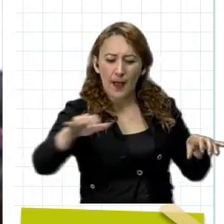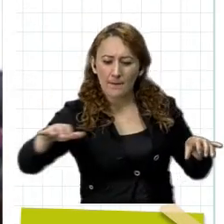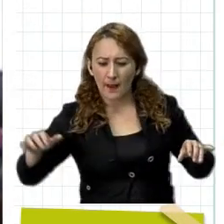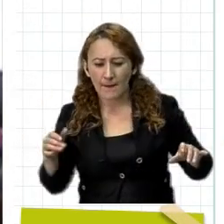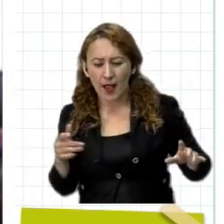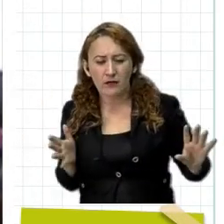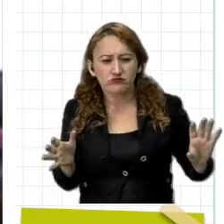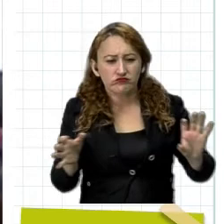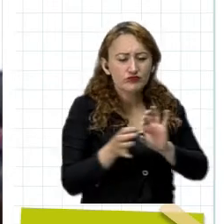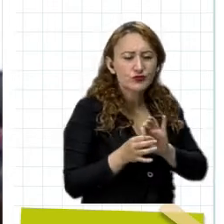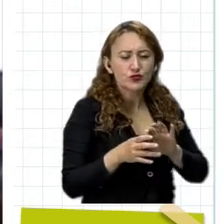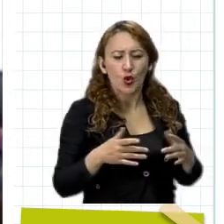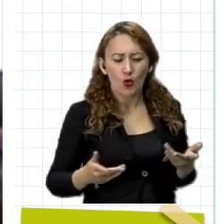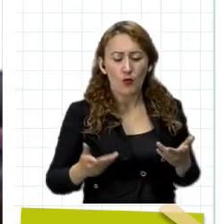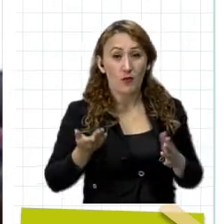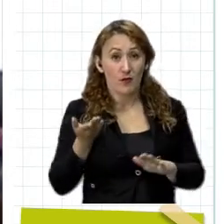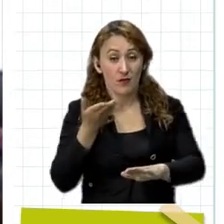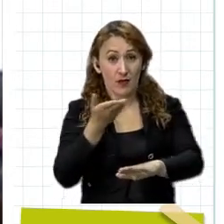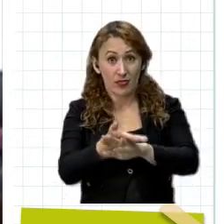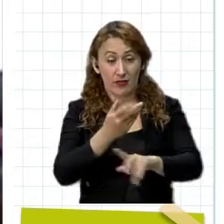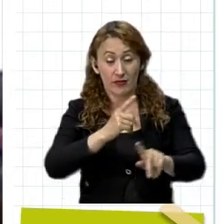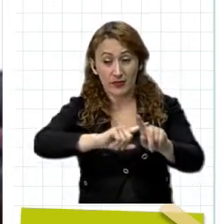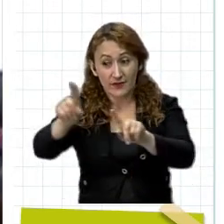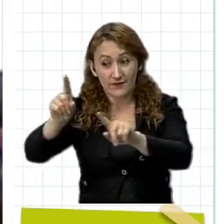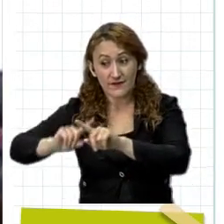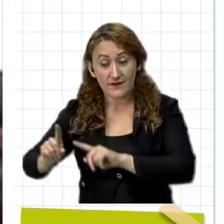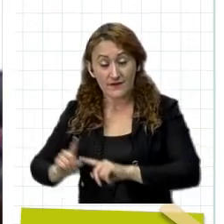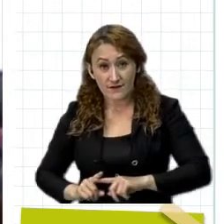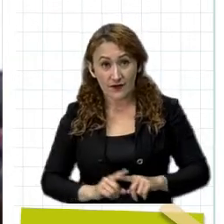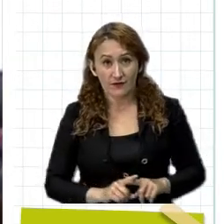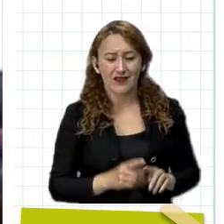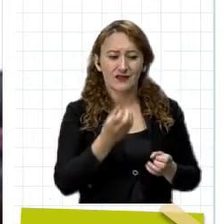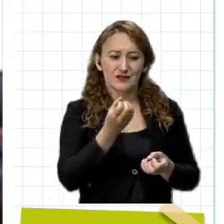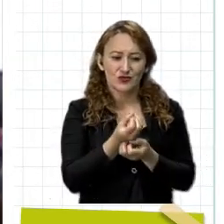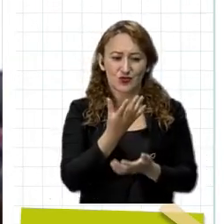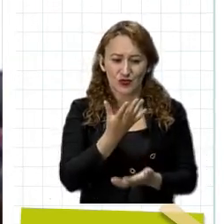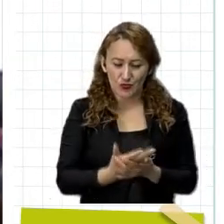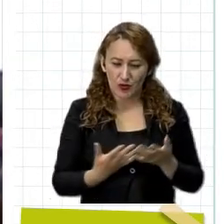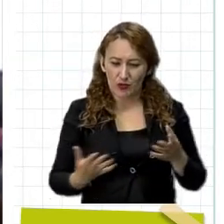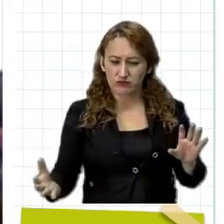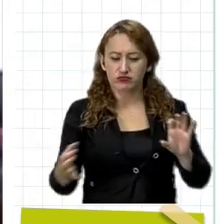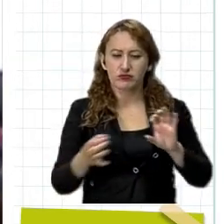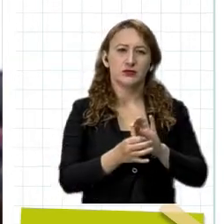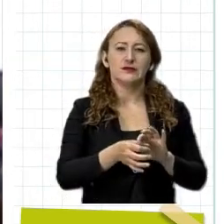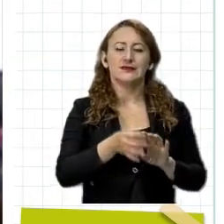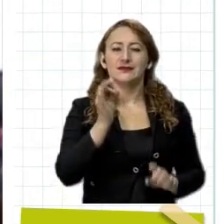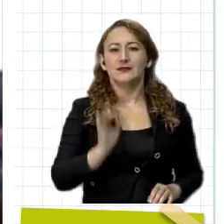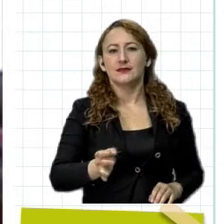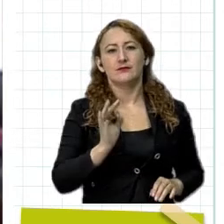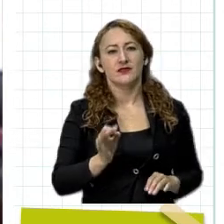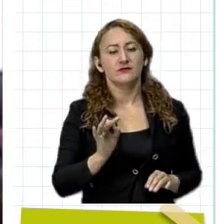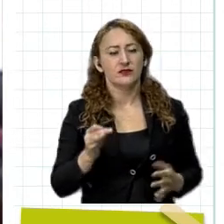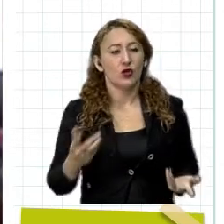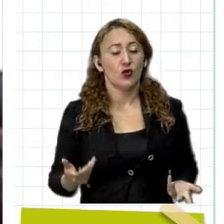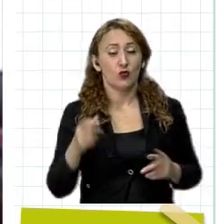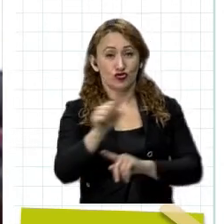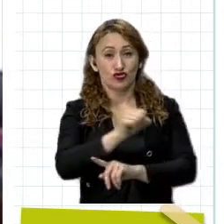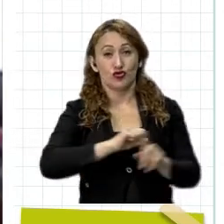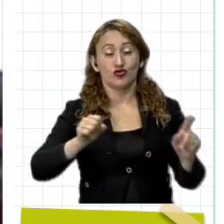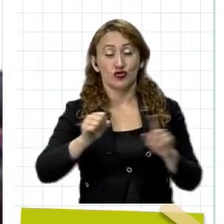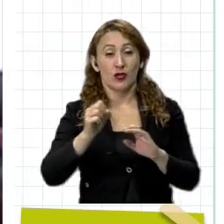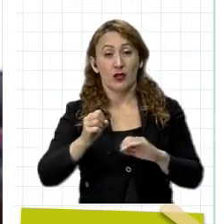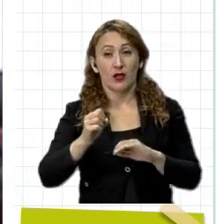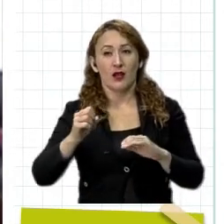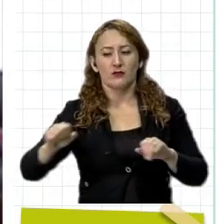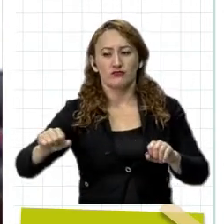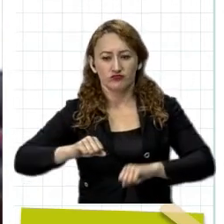que nos plantea que estas distintas propiedades y estructuras se articulan siempre en dinámicas sociales amplias